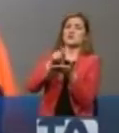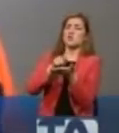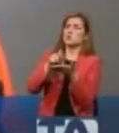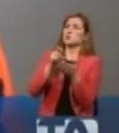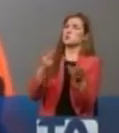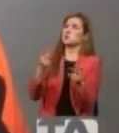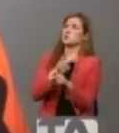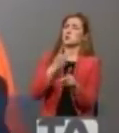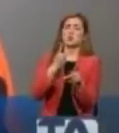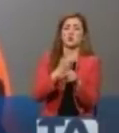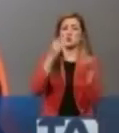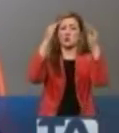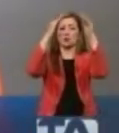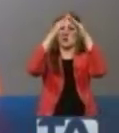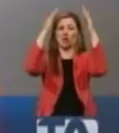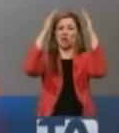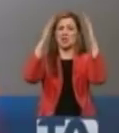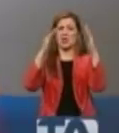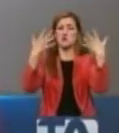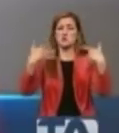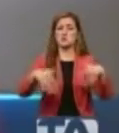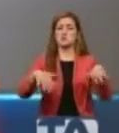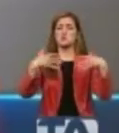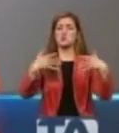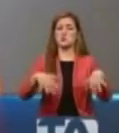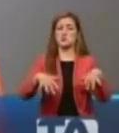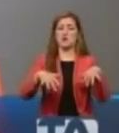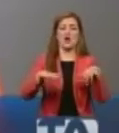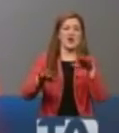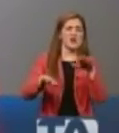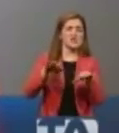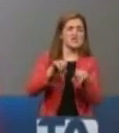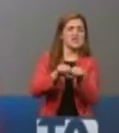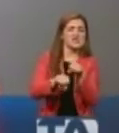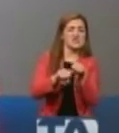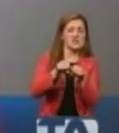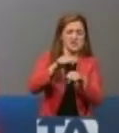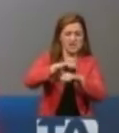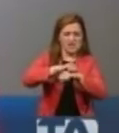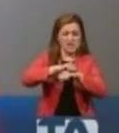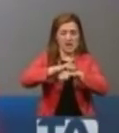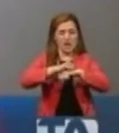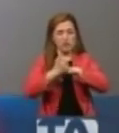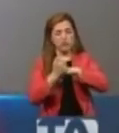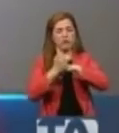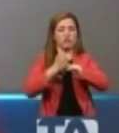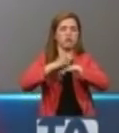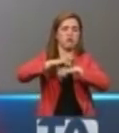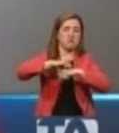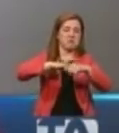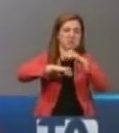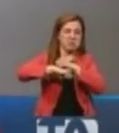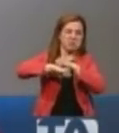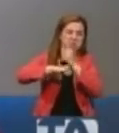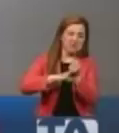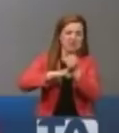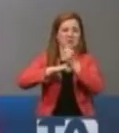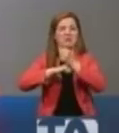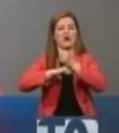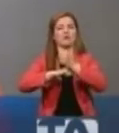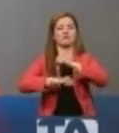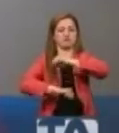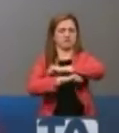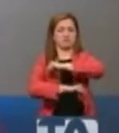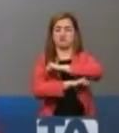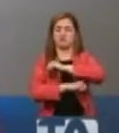registrados. Viviendas afectadas, muchas con daños estructurales bastante considerables, de hecho